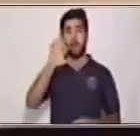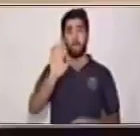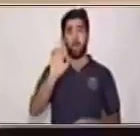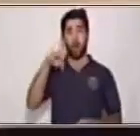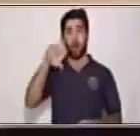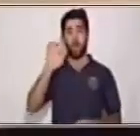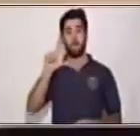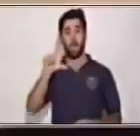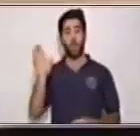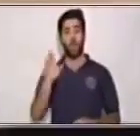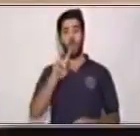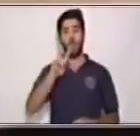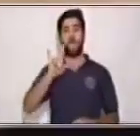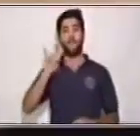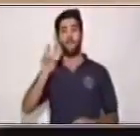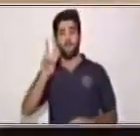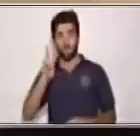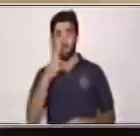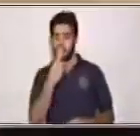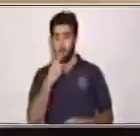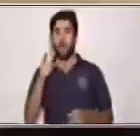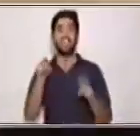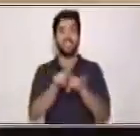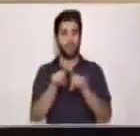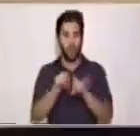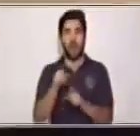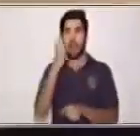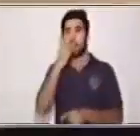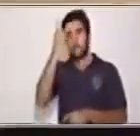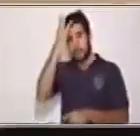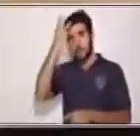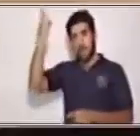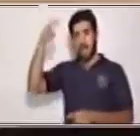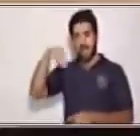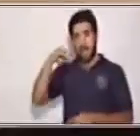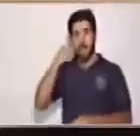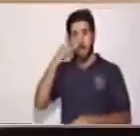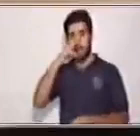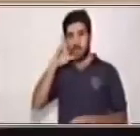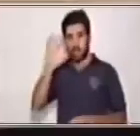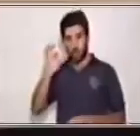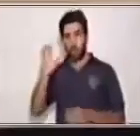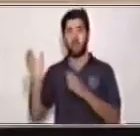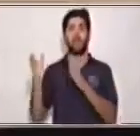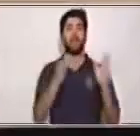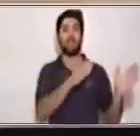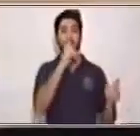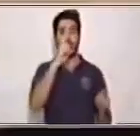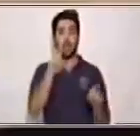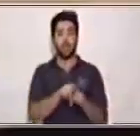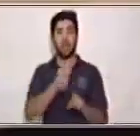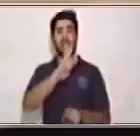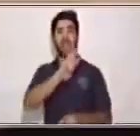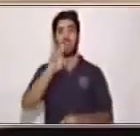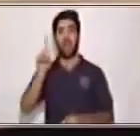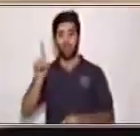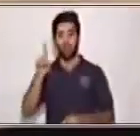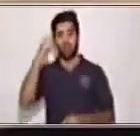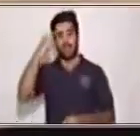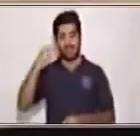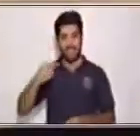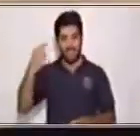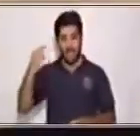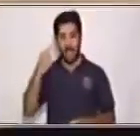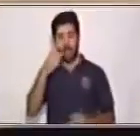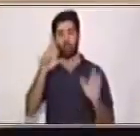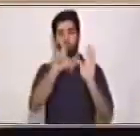nuestra mitología maya. El 31, el Día de la Constitución Política de la República. Y no olvides